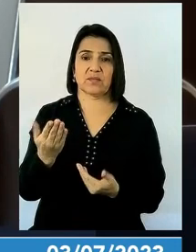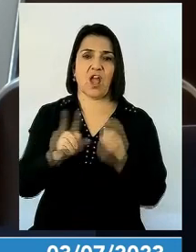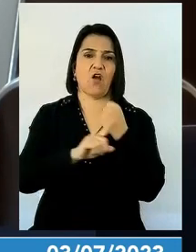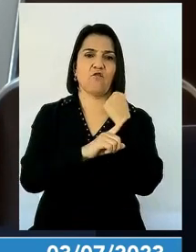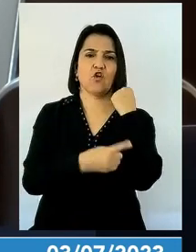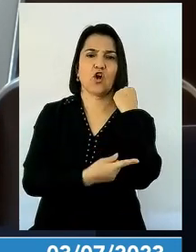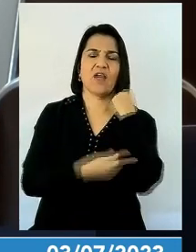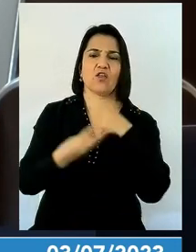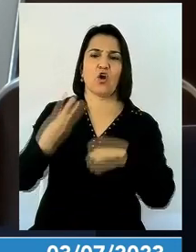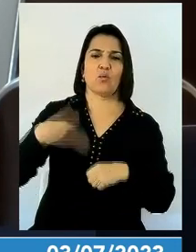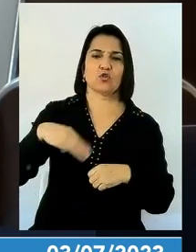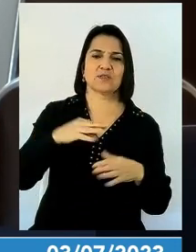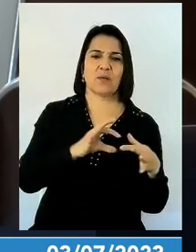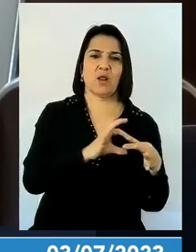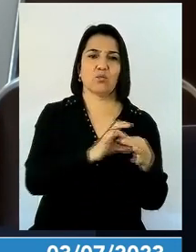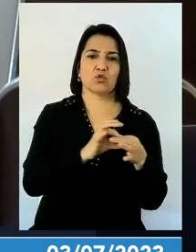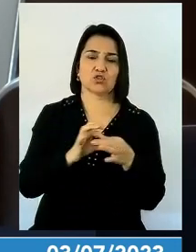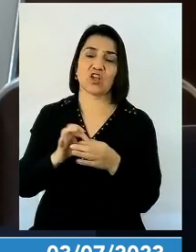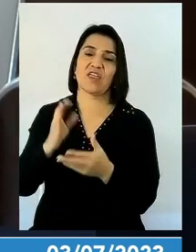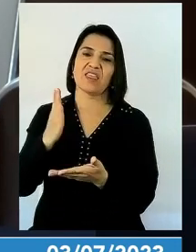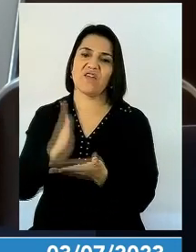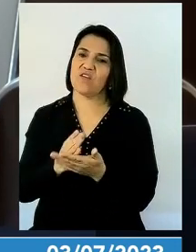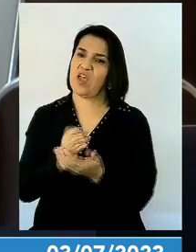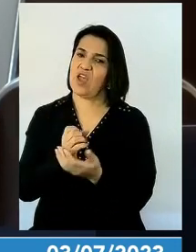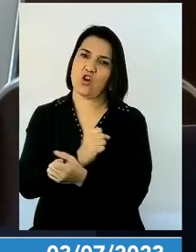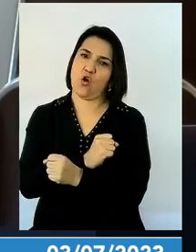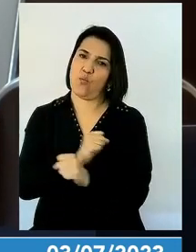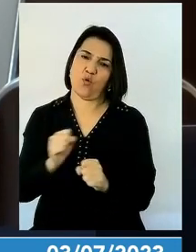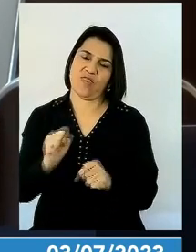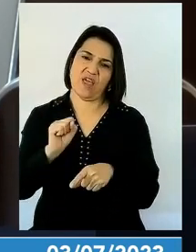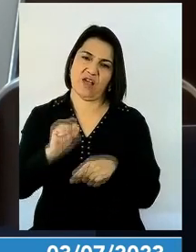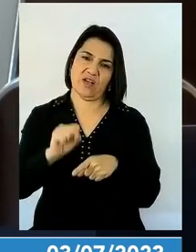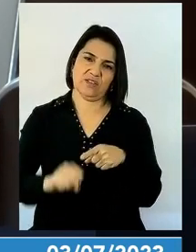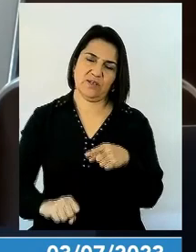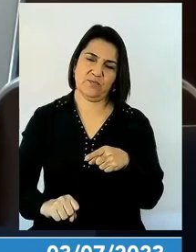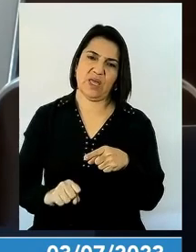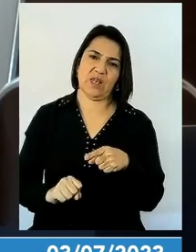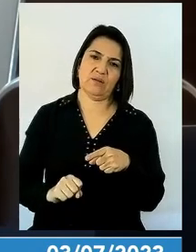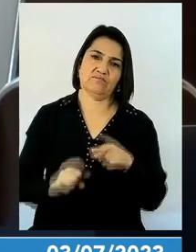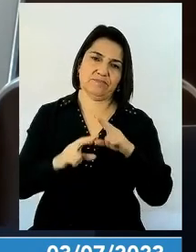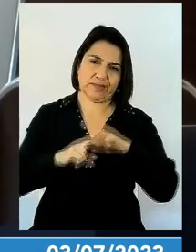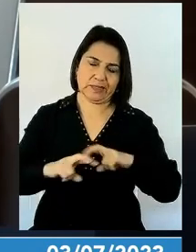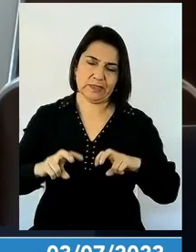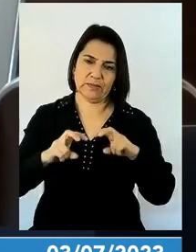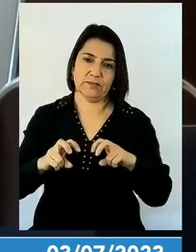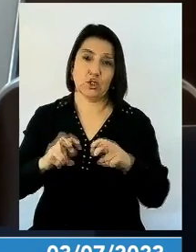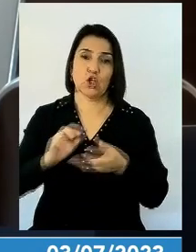tenía que haberse inhabilitado. Todos estos antecedentes fueron puestos al fiscal nacional